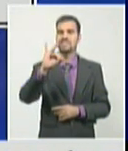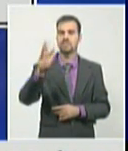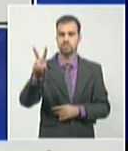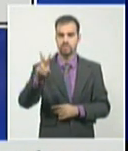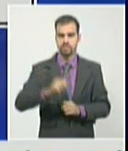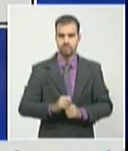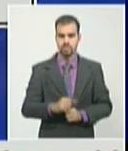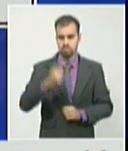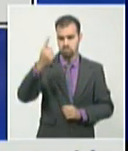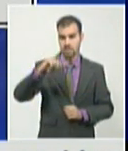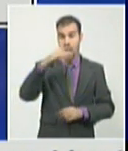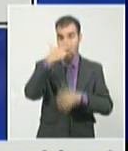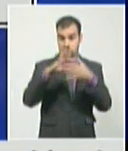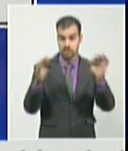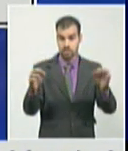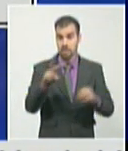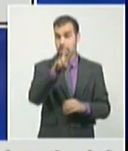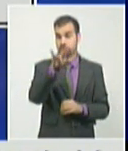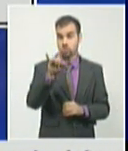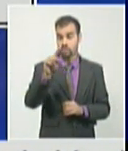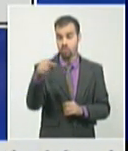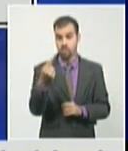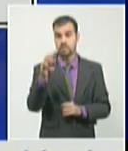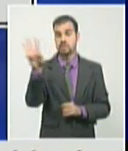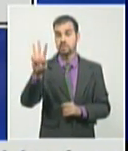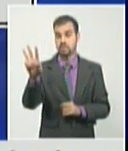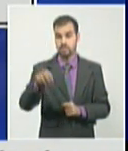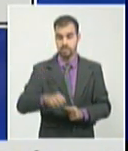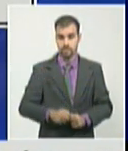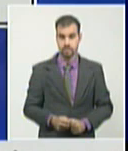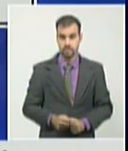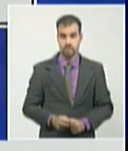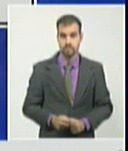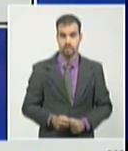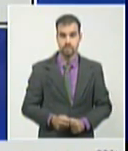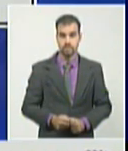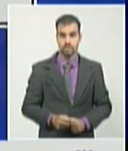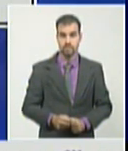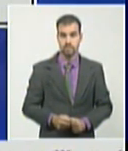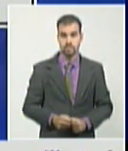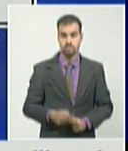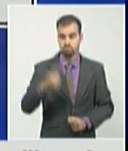artemisa 29,33 villaclara